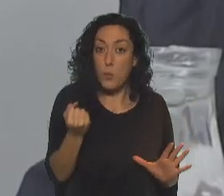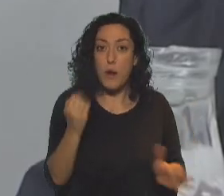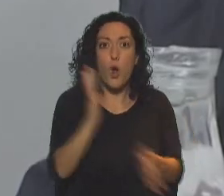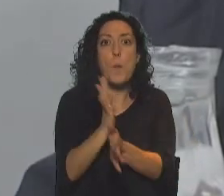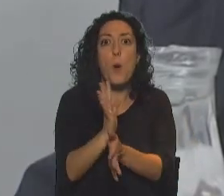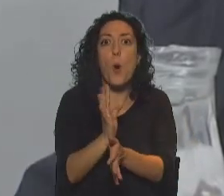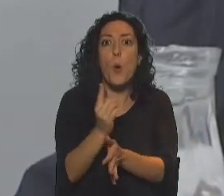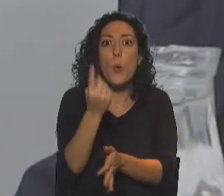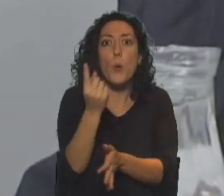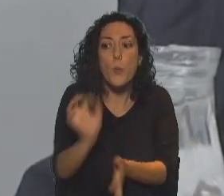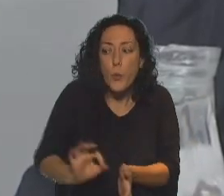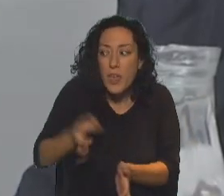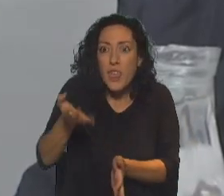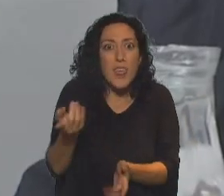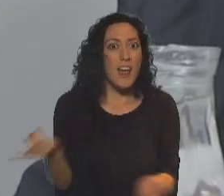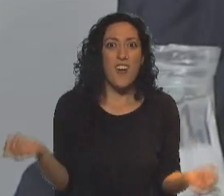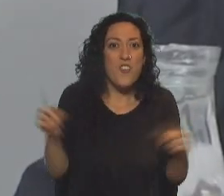vida